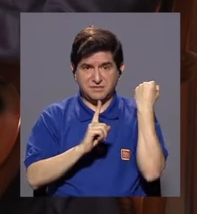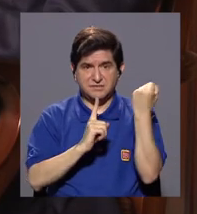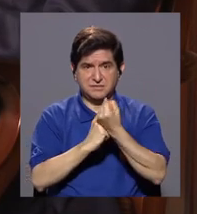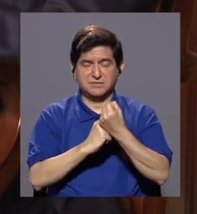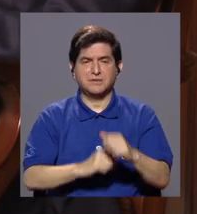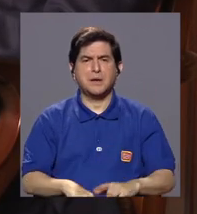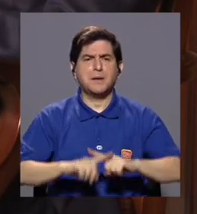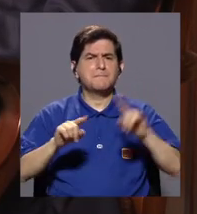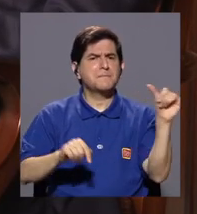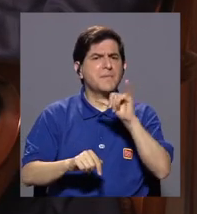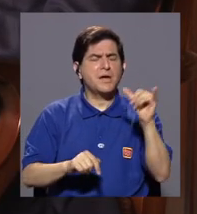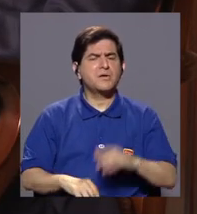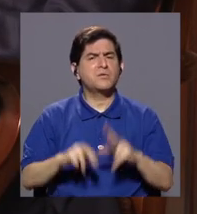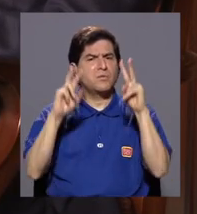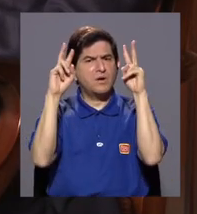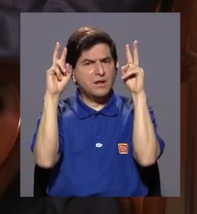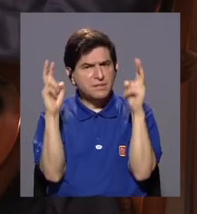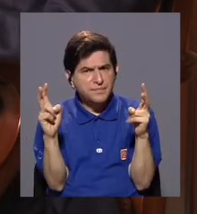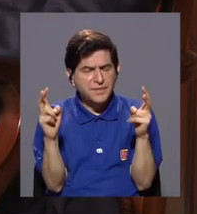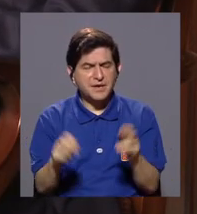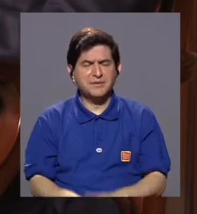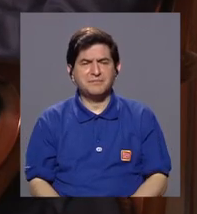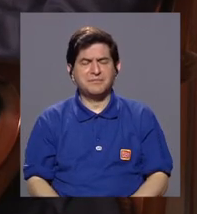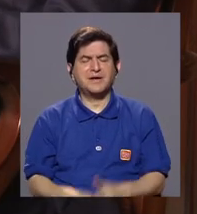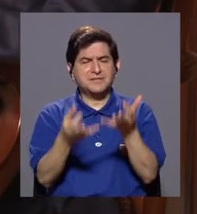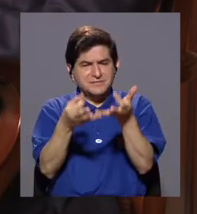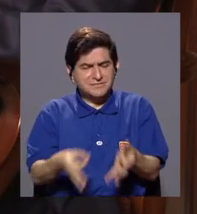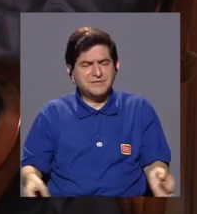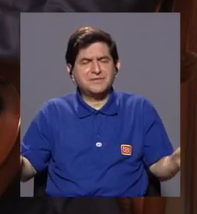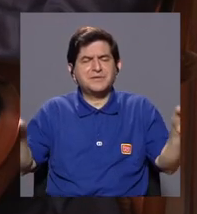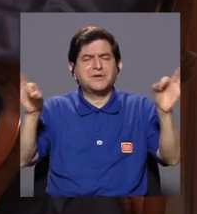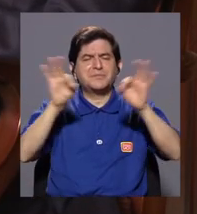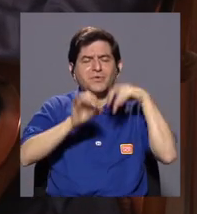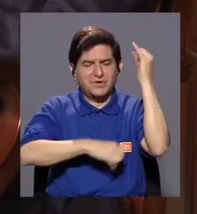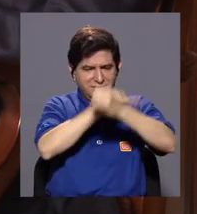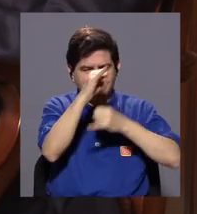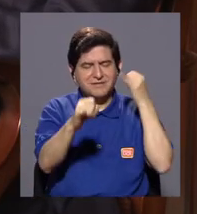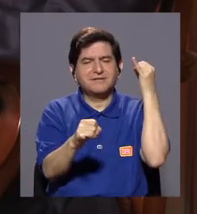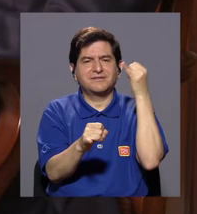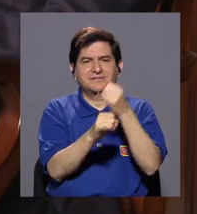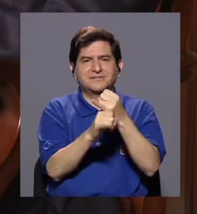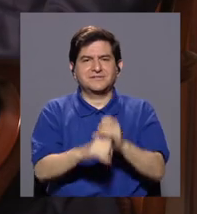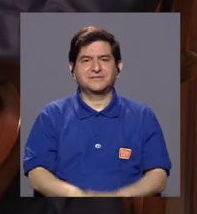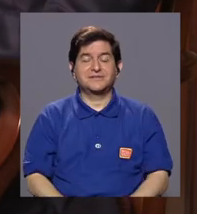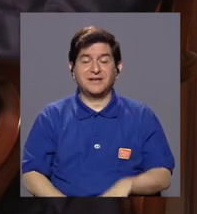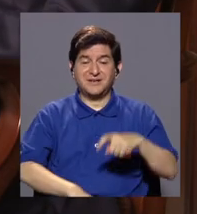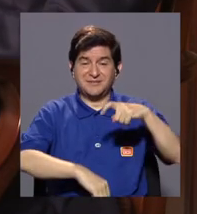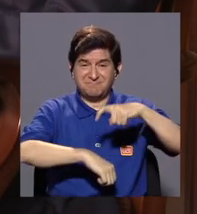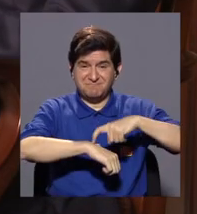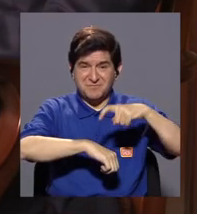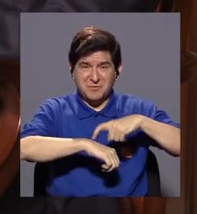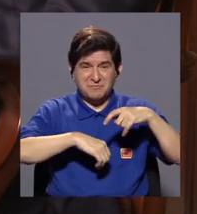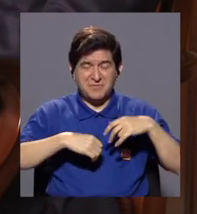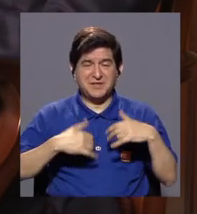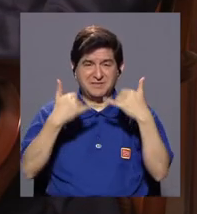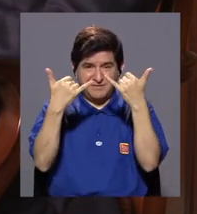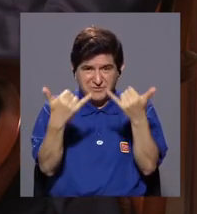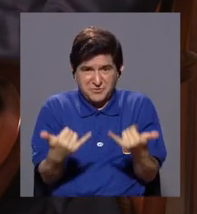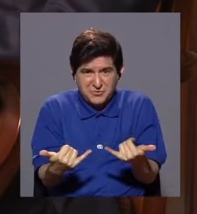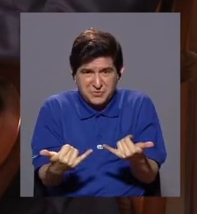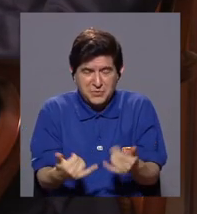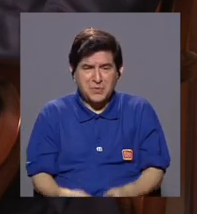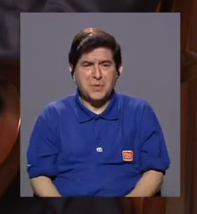ciudadanía. Pero también son temas de gran relevancia internacional, en un momento en